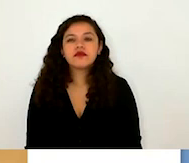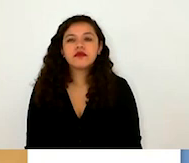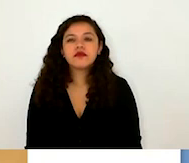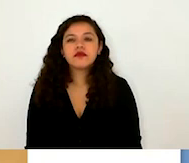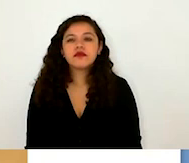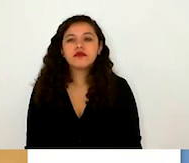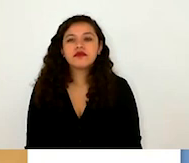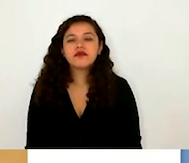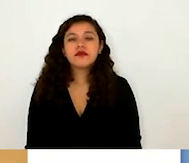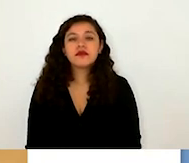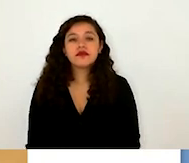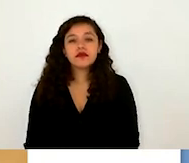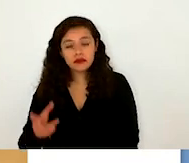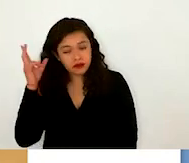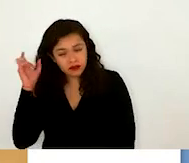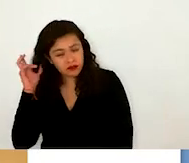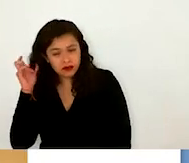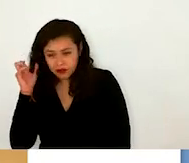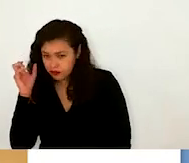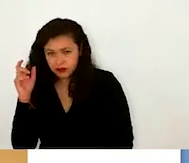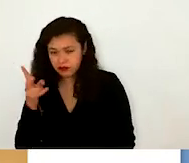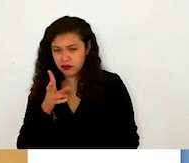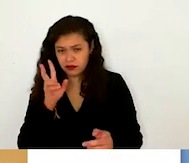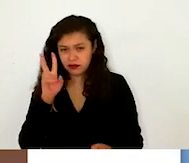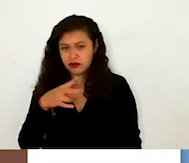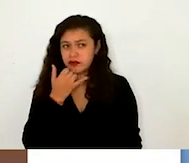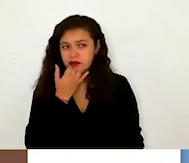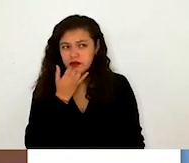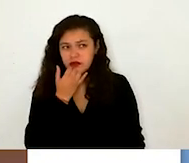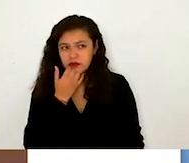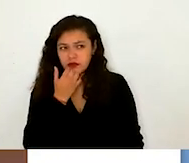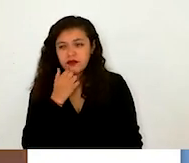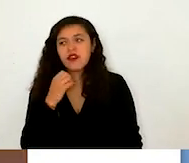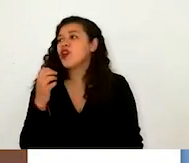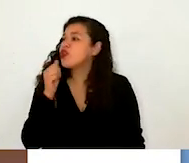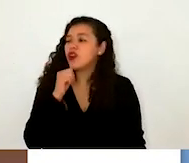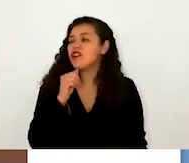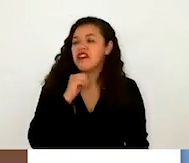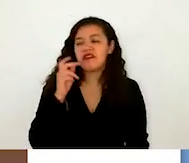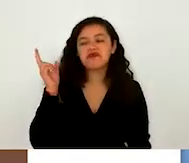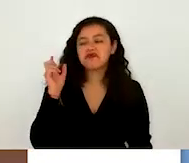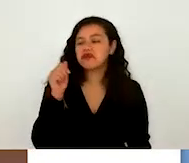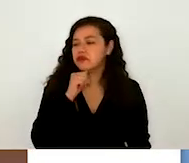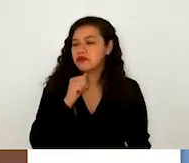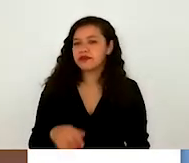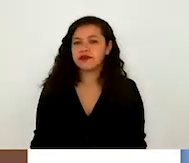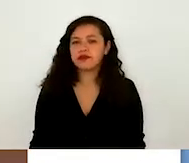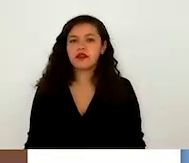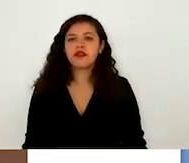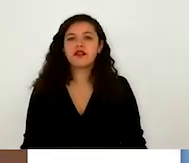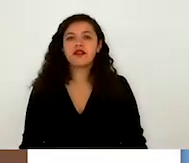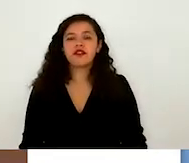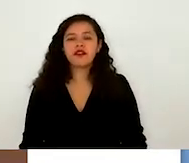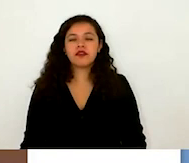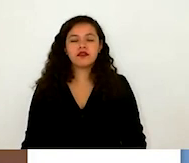sigue sin escucharse el vídeo perdón incito beber nos escucha no se